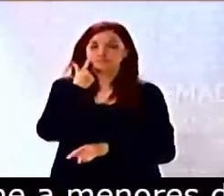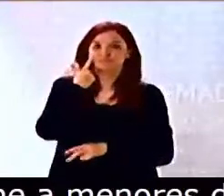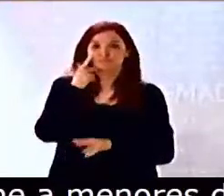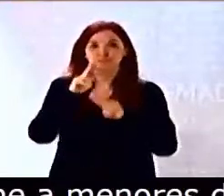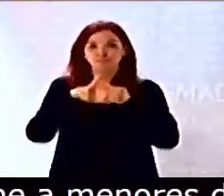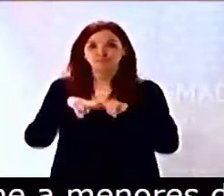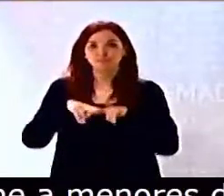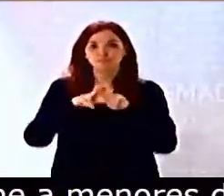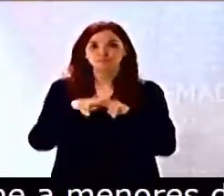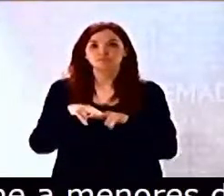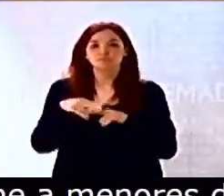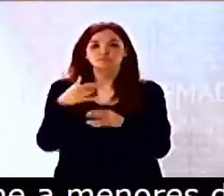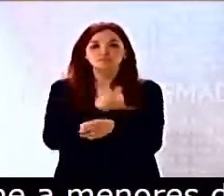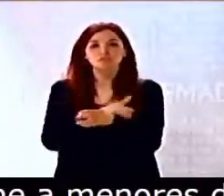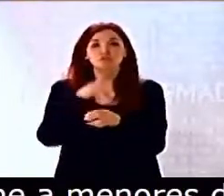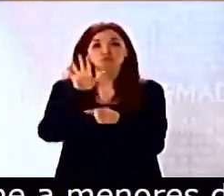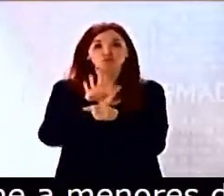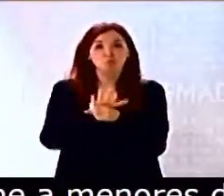esos trombos